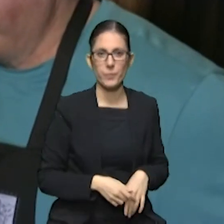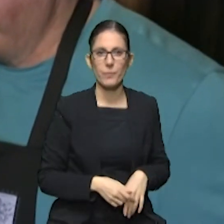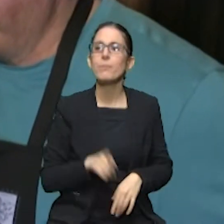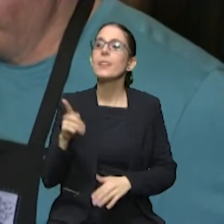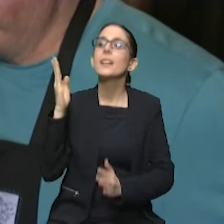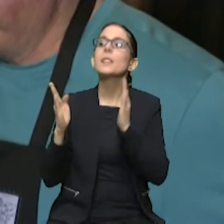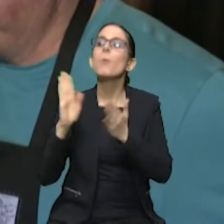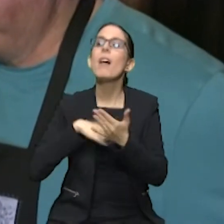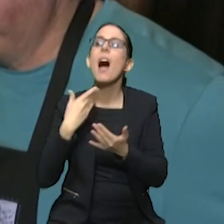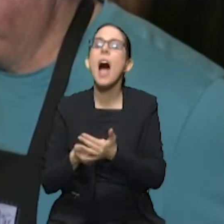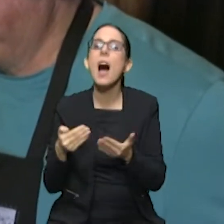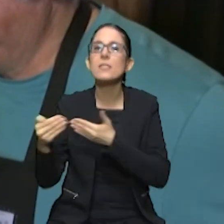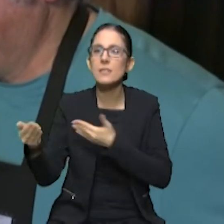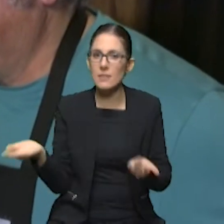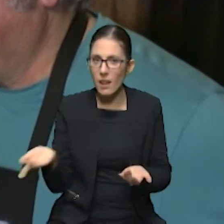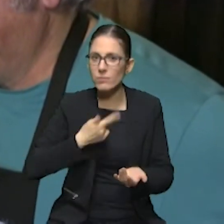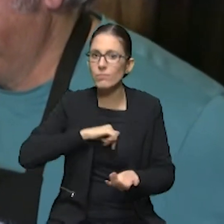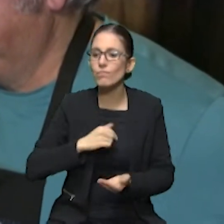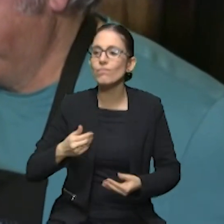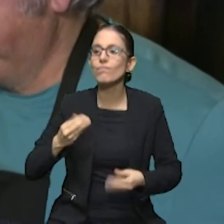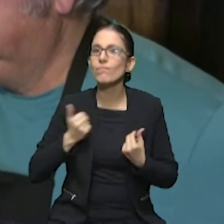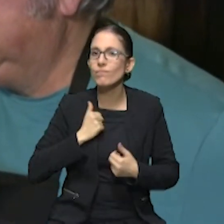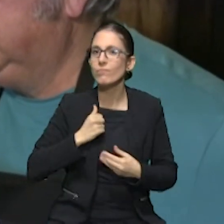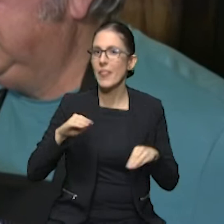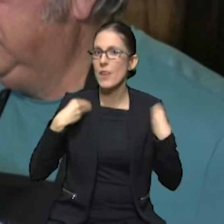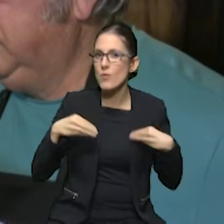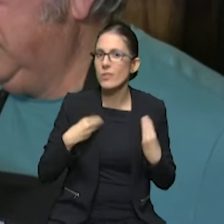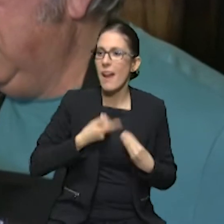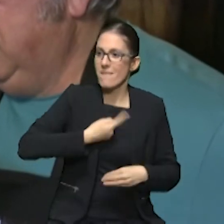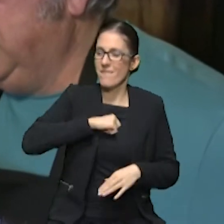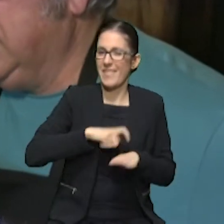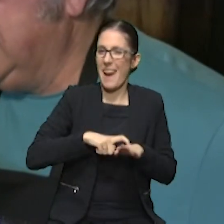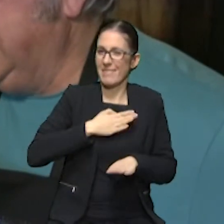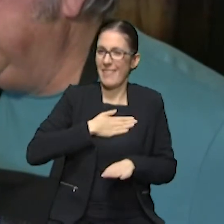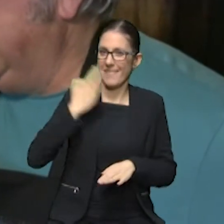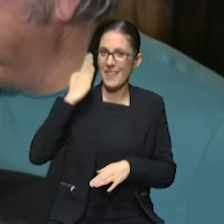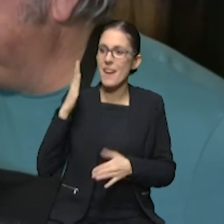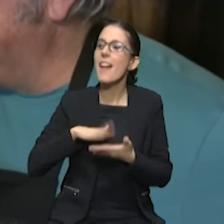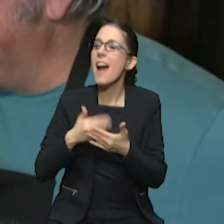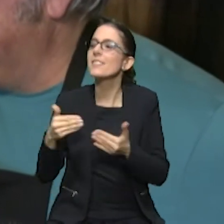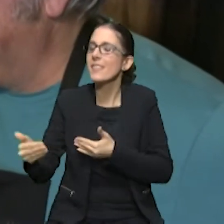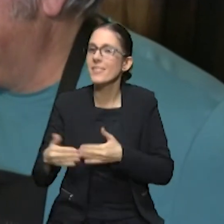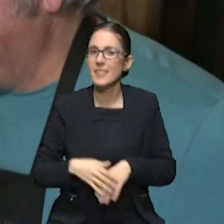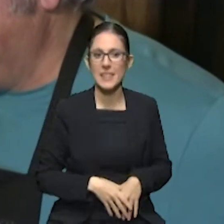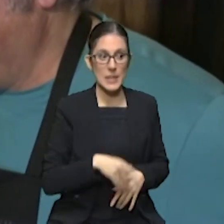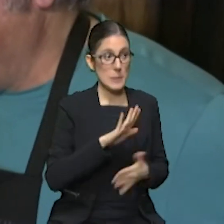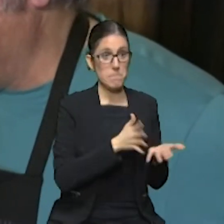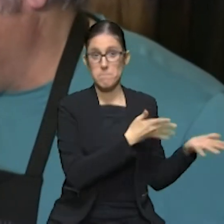¿hasta cuándo podremos disfrutar de este producto gastronómico tan nuestro, tan de nuestra tierra? Pues, hasta finales de mayo.